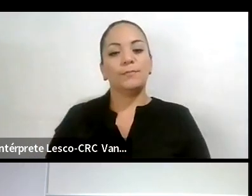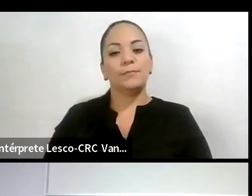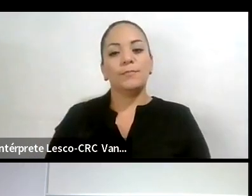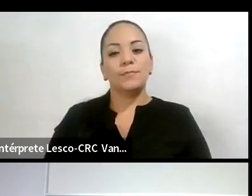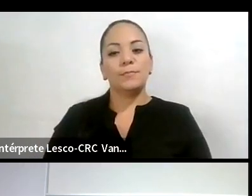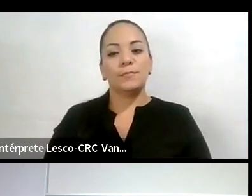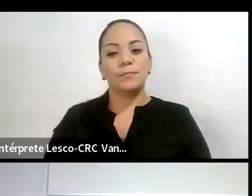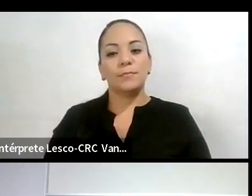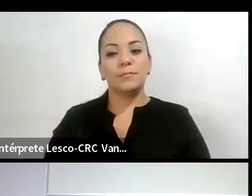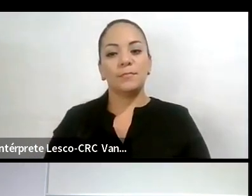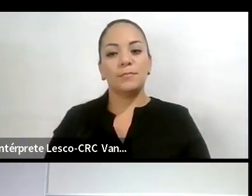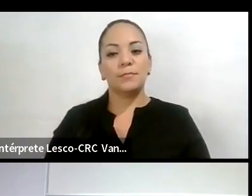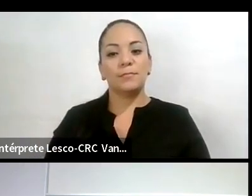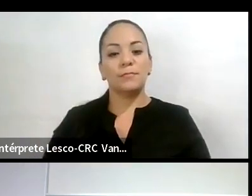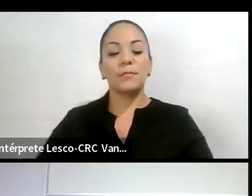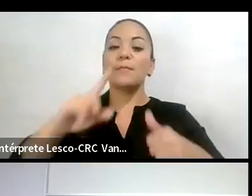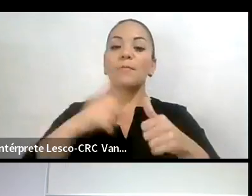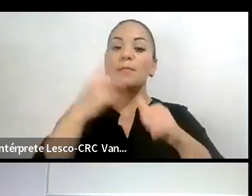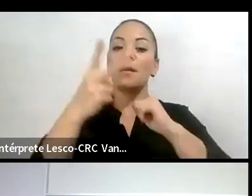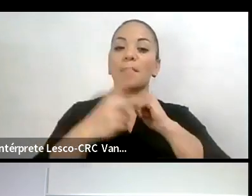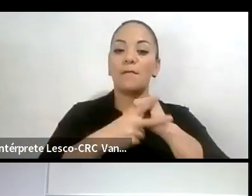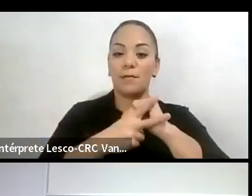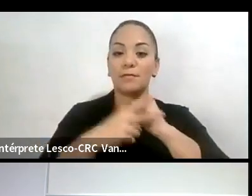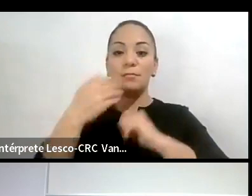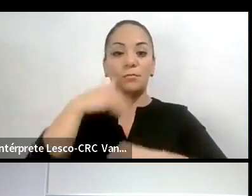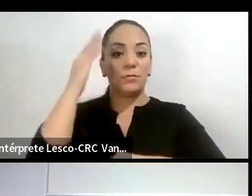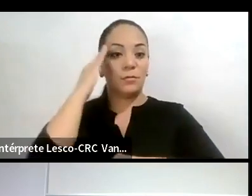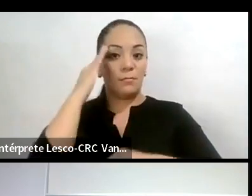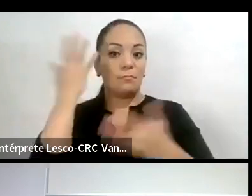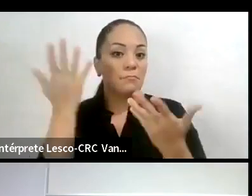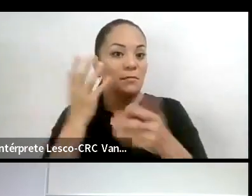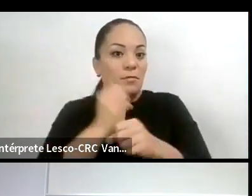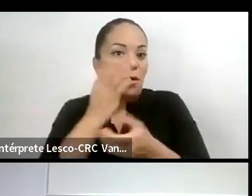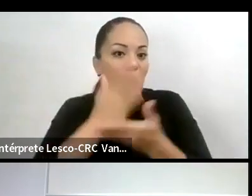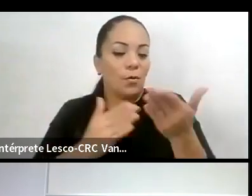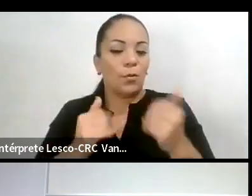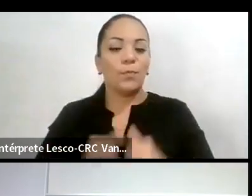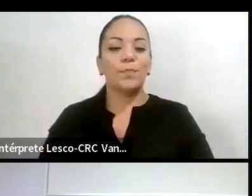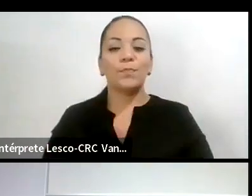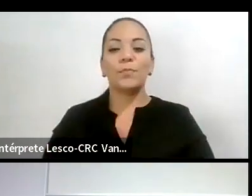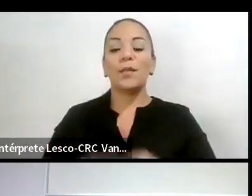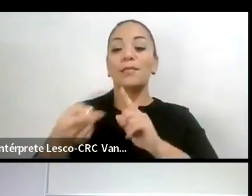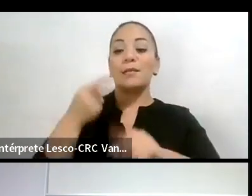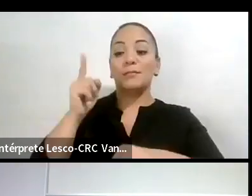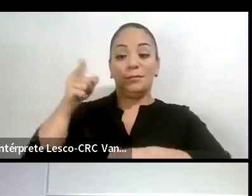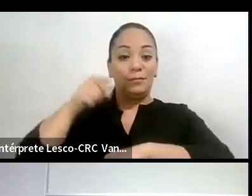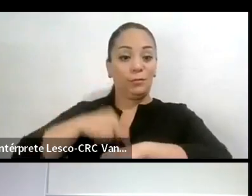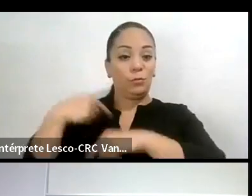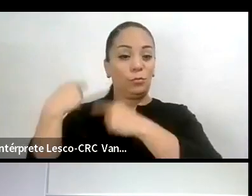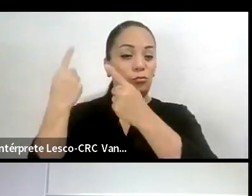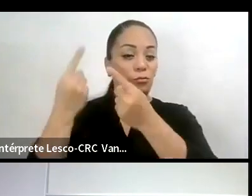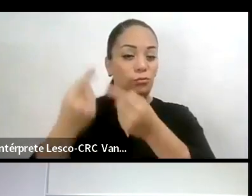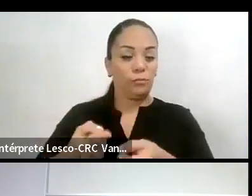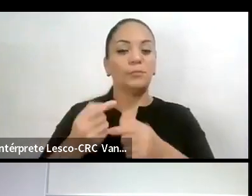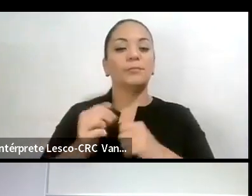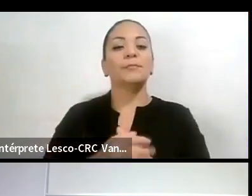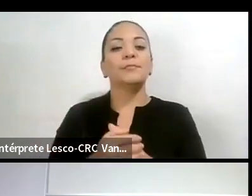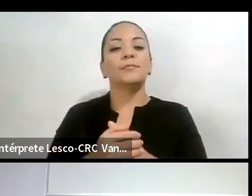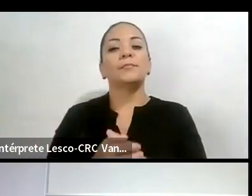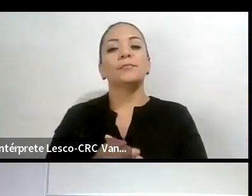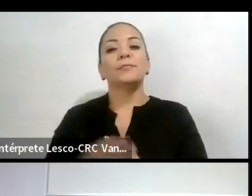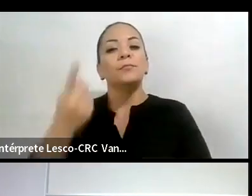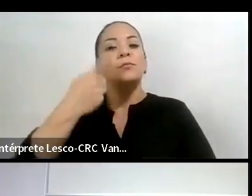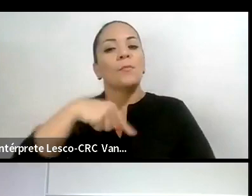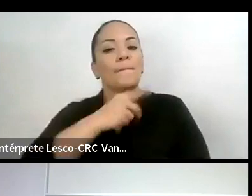1995. Es la primera vez que yo sepa que se hizo algo. Entonces, y desde ese entonces hemos, de